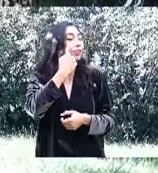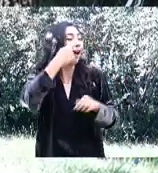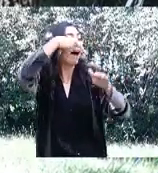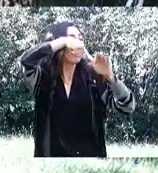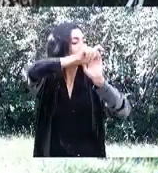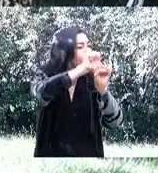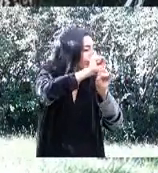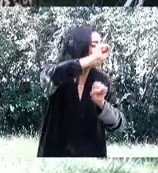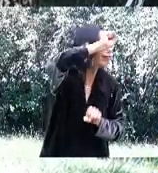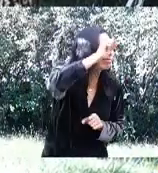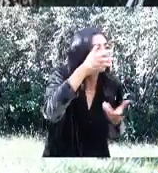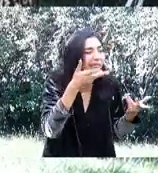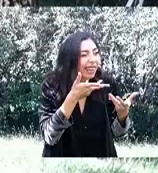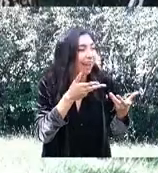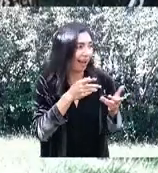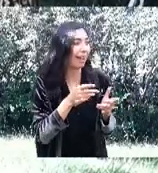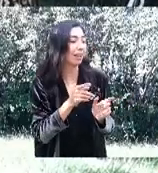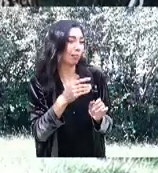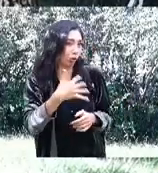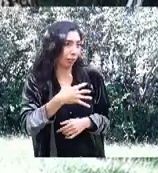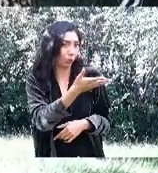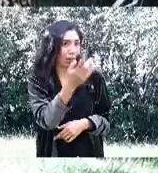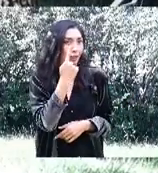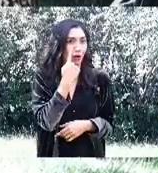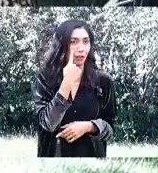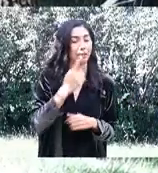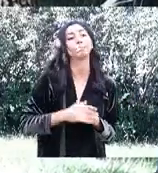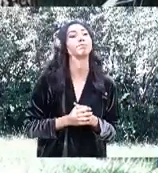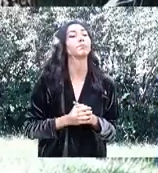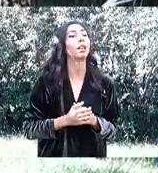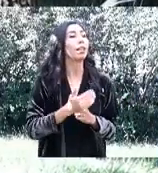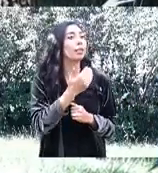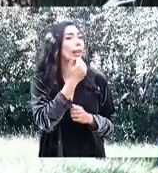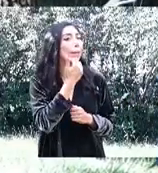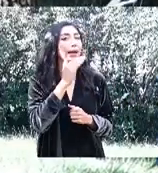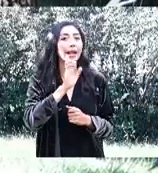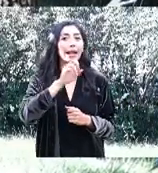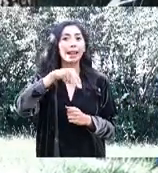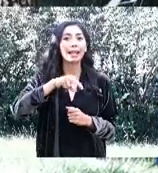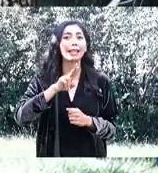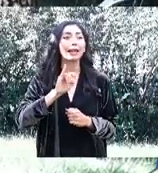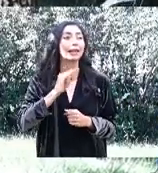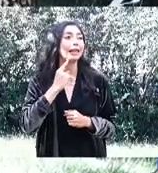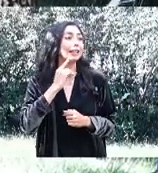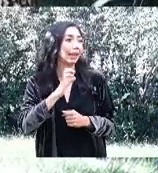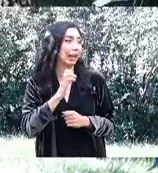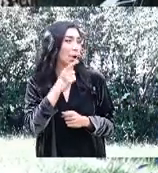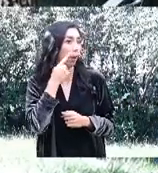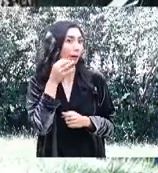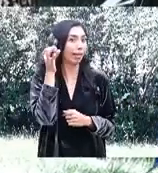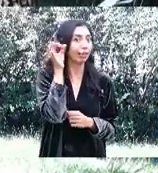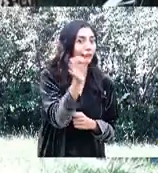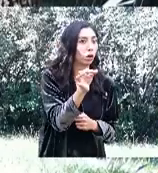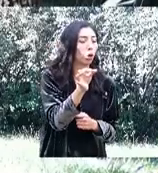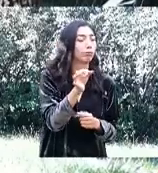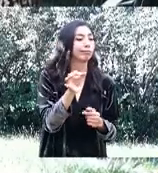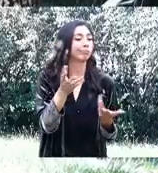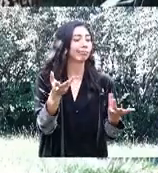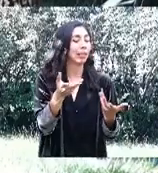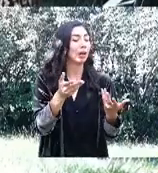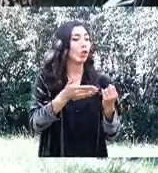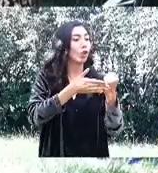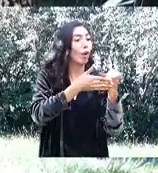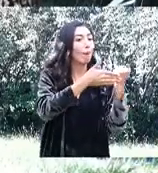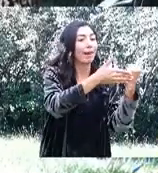y eh esta práctica colaborativa como bien dijo Enrique eh de cooperación es algo que se